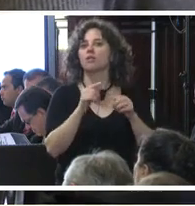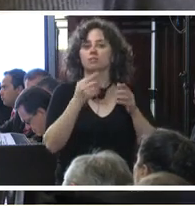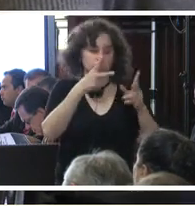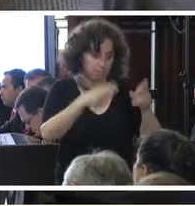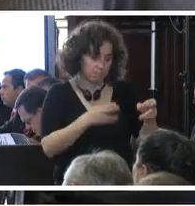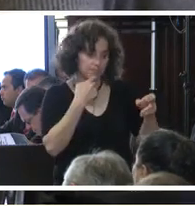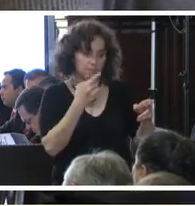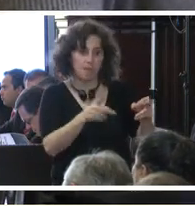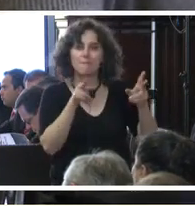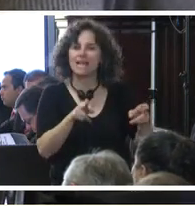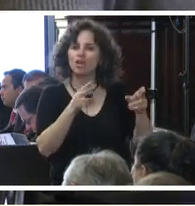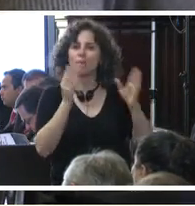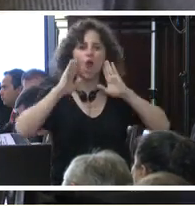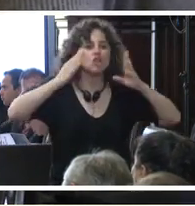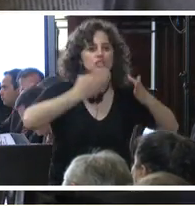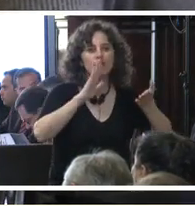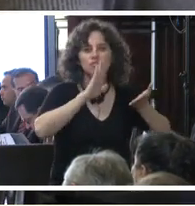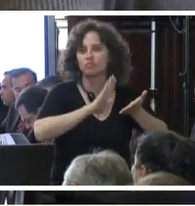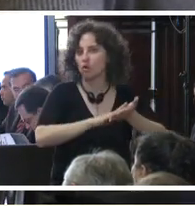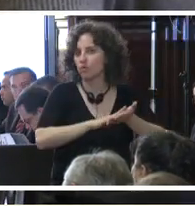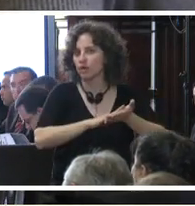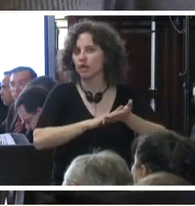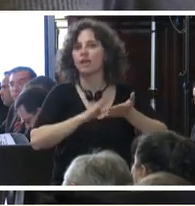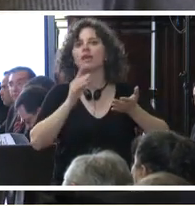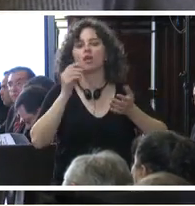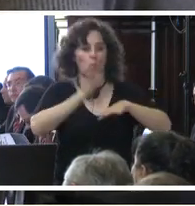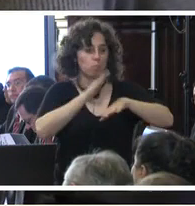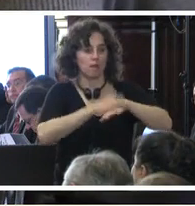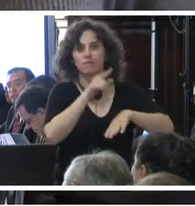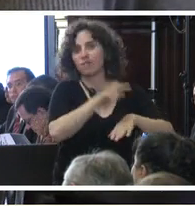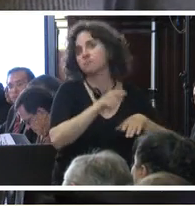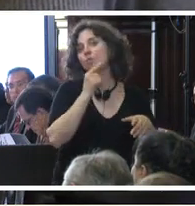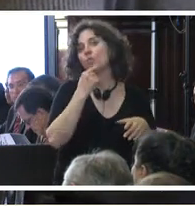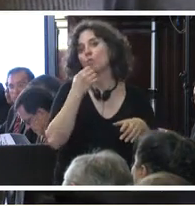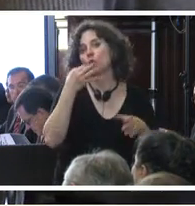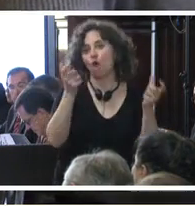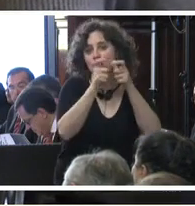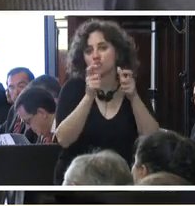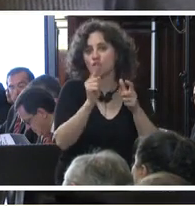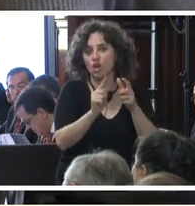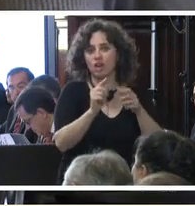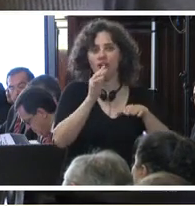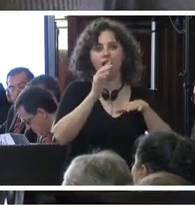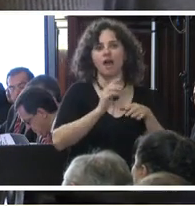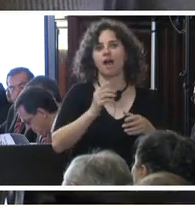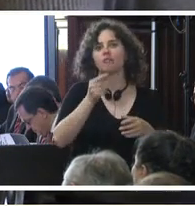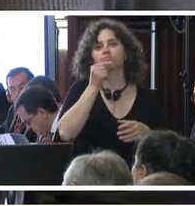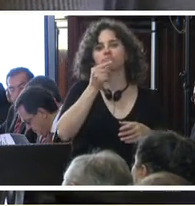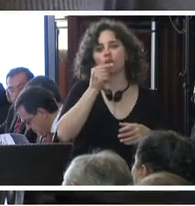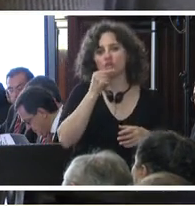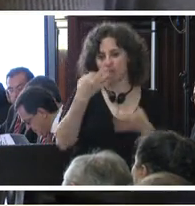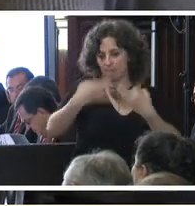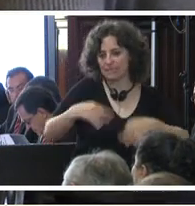ese periodo se encuentran más concentrados geográficamente y los supuestos culpables de su comisión pasan a ser las Fuerzas Especiales de